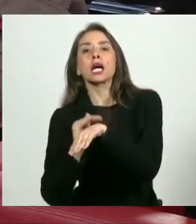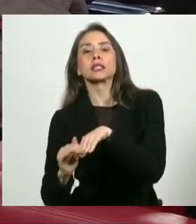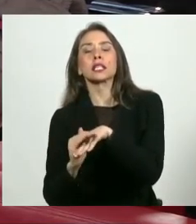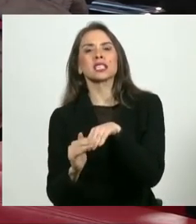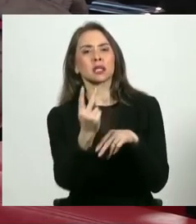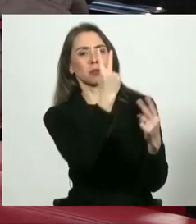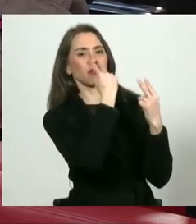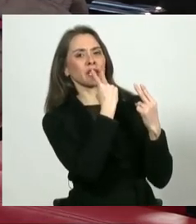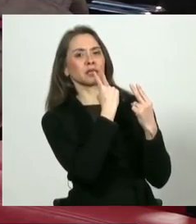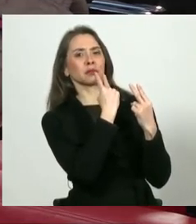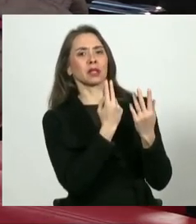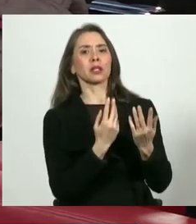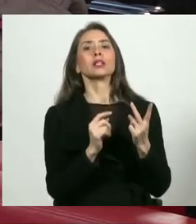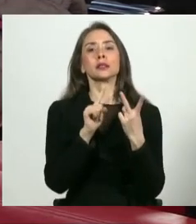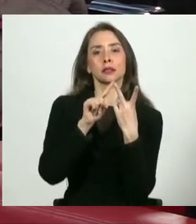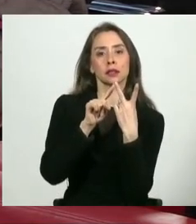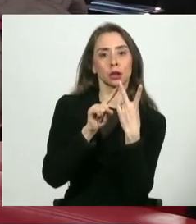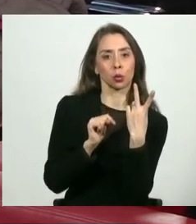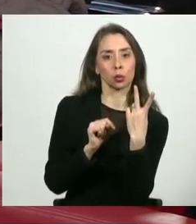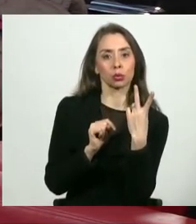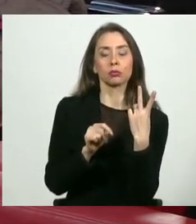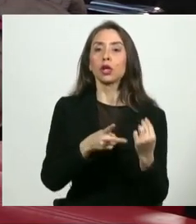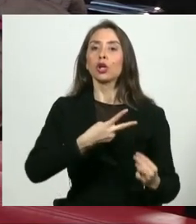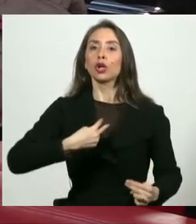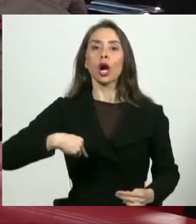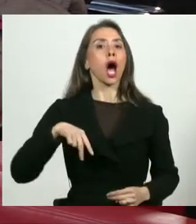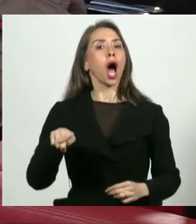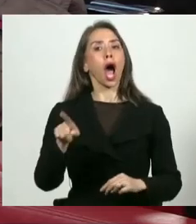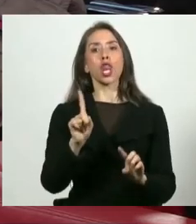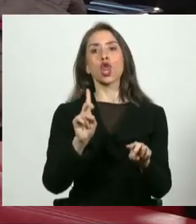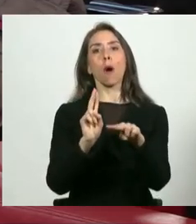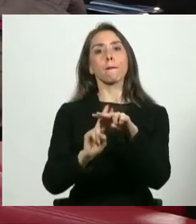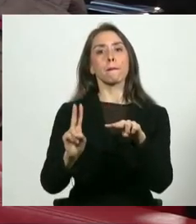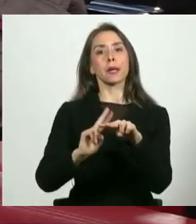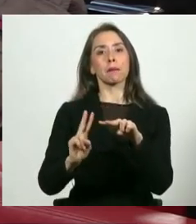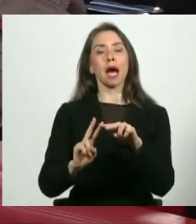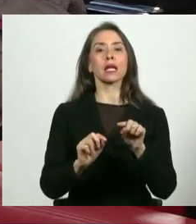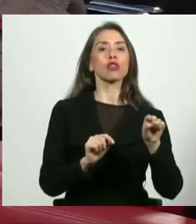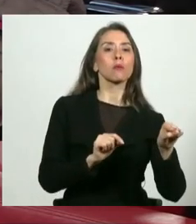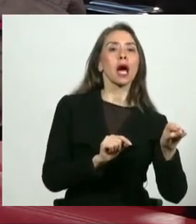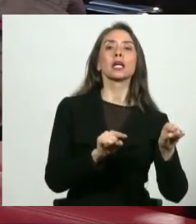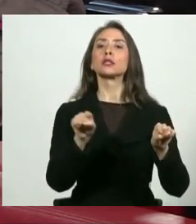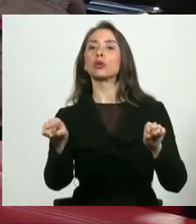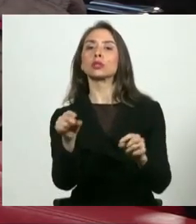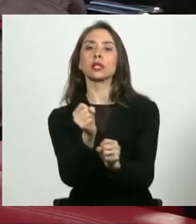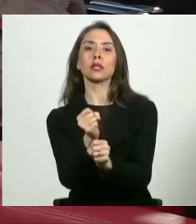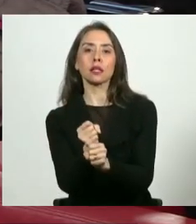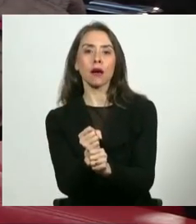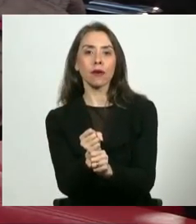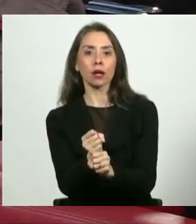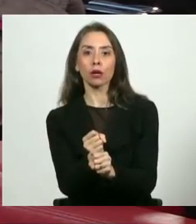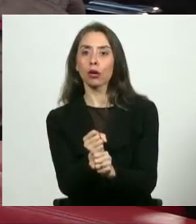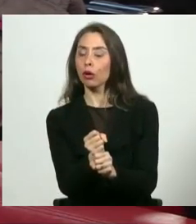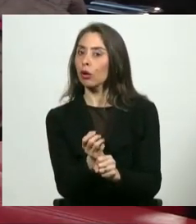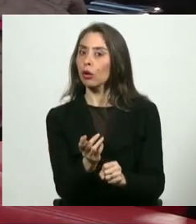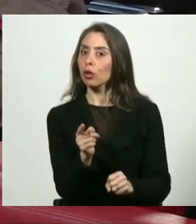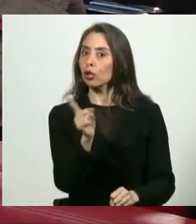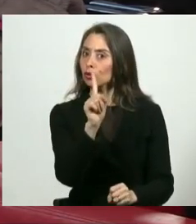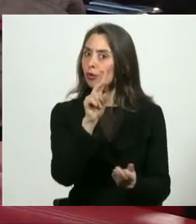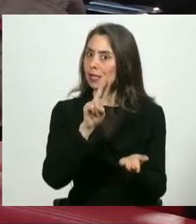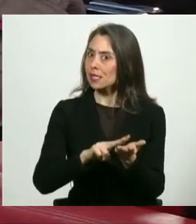mira. Dos, que no estamos preparados para X o cual trabajo, lo que no necesariamente